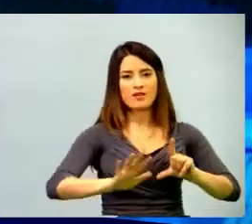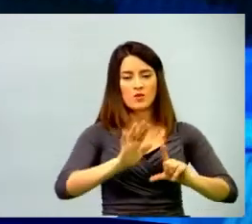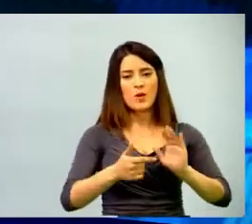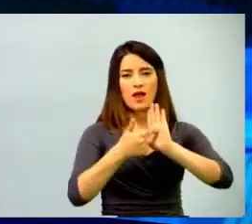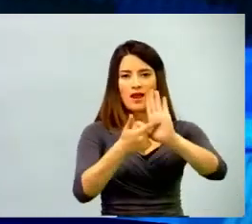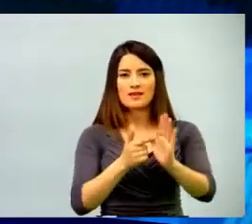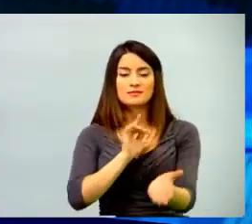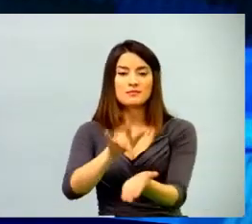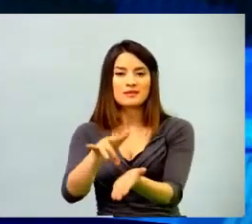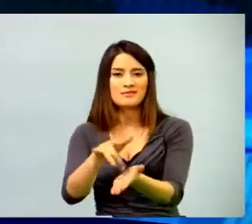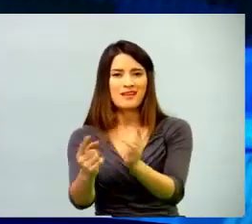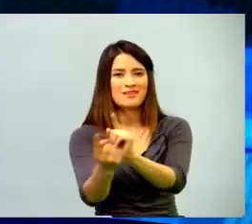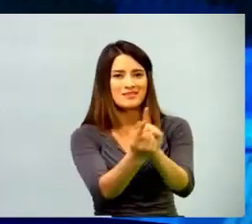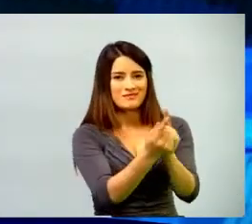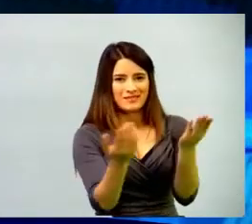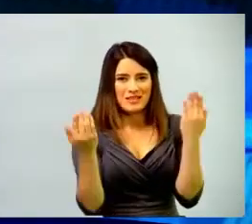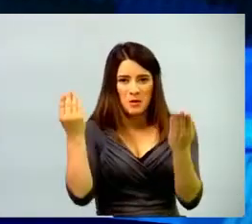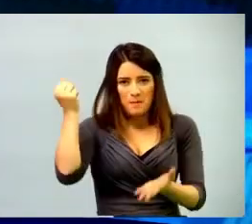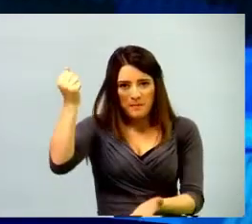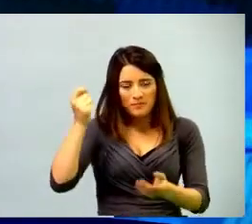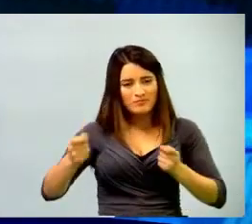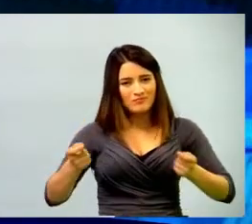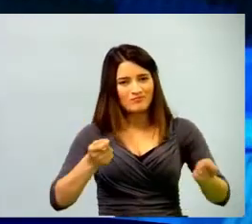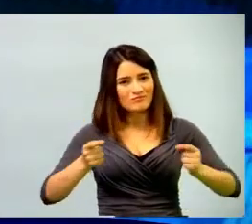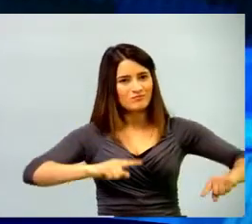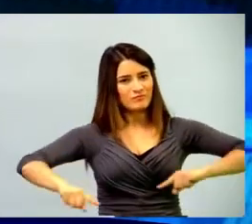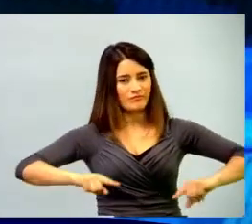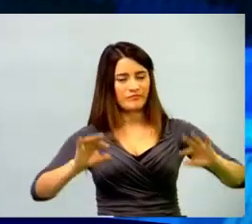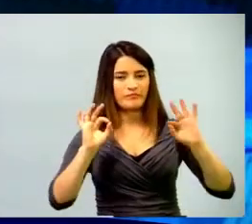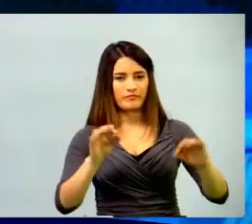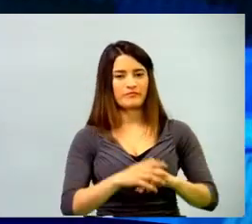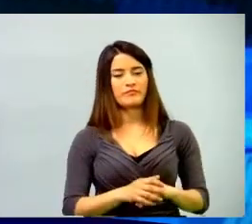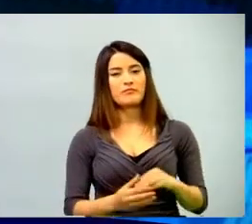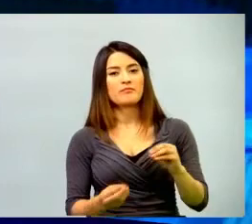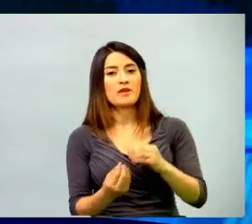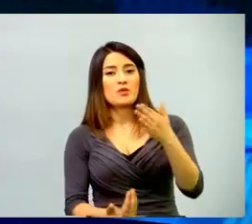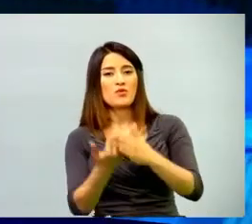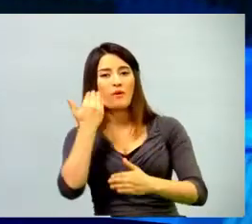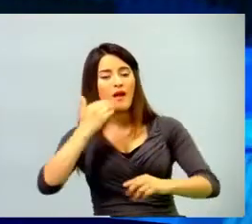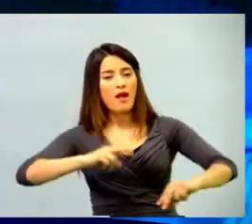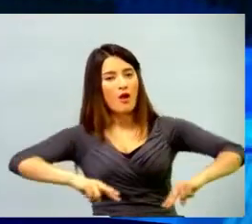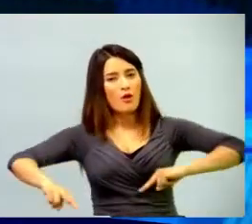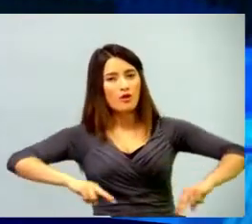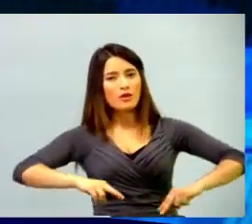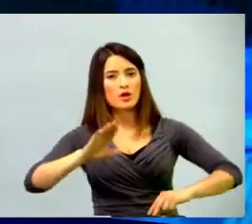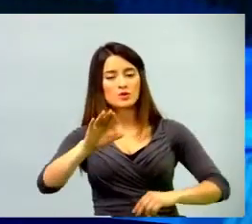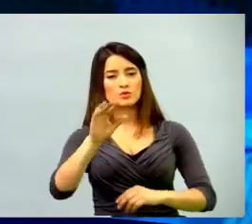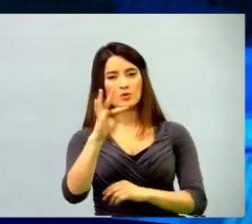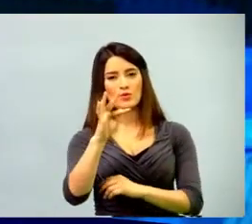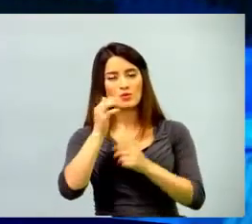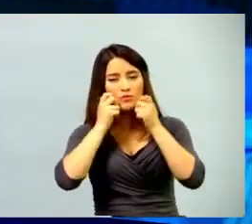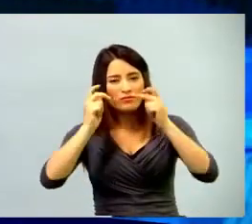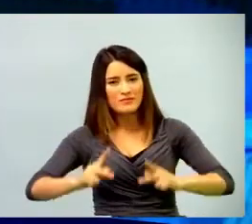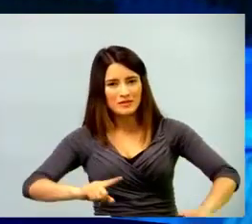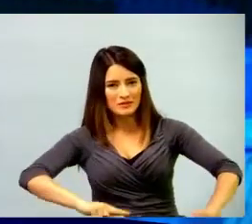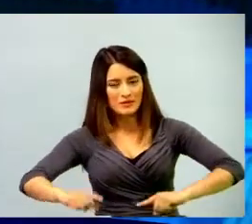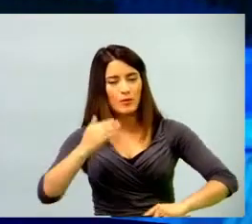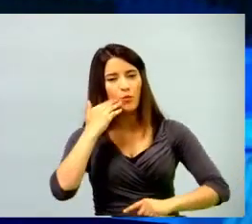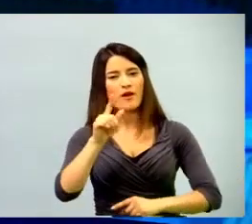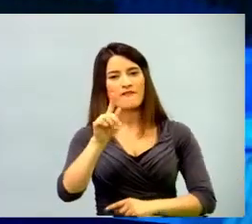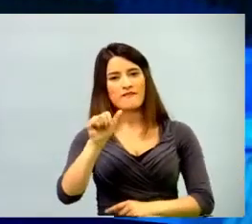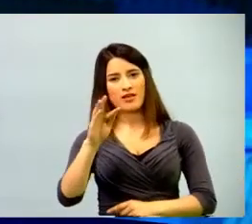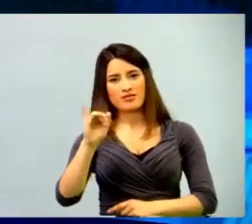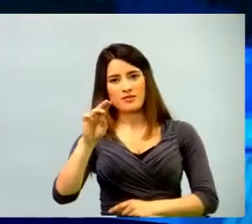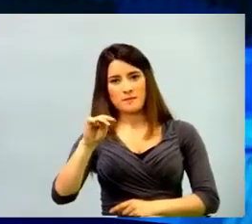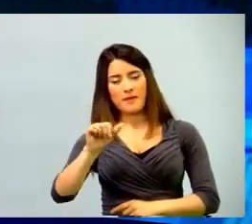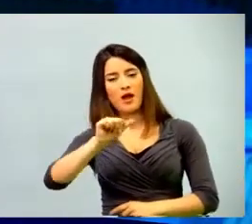Y a los nuevos, tenemos nuevas personas en computadores para educar, la nueva coordinadora de talento humano, que es Fátima, y el nuevo coordinador